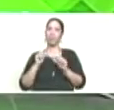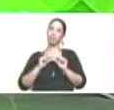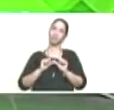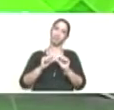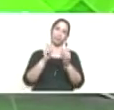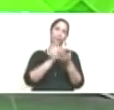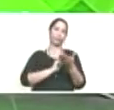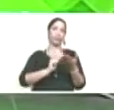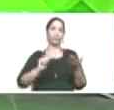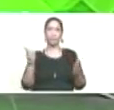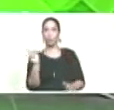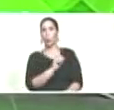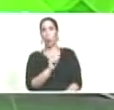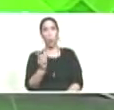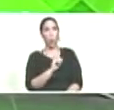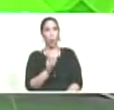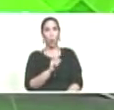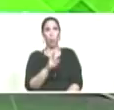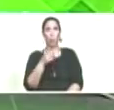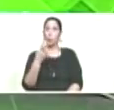letra.